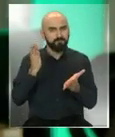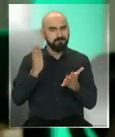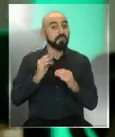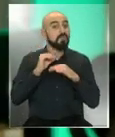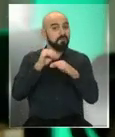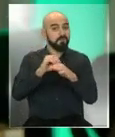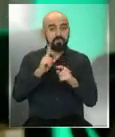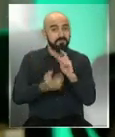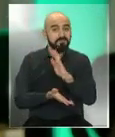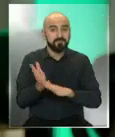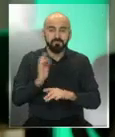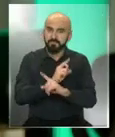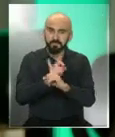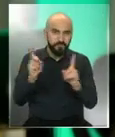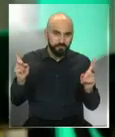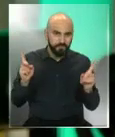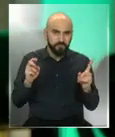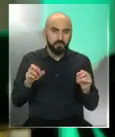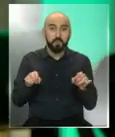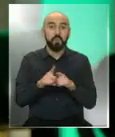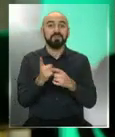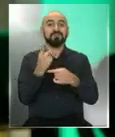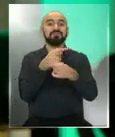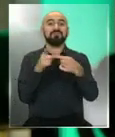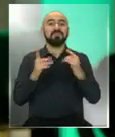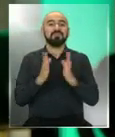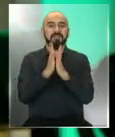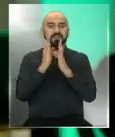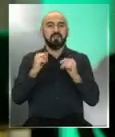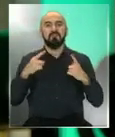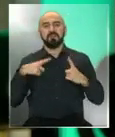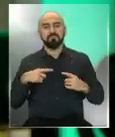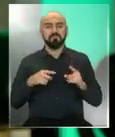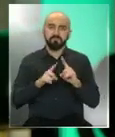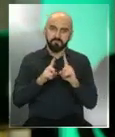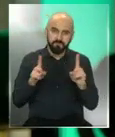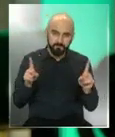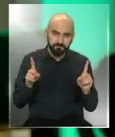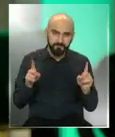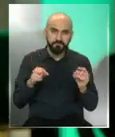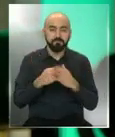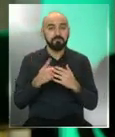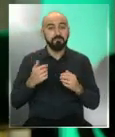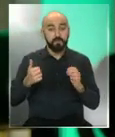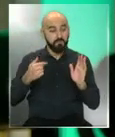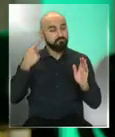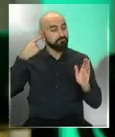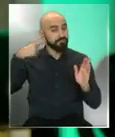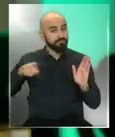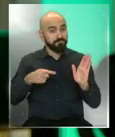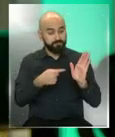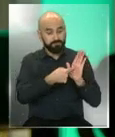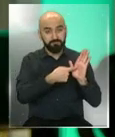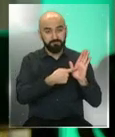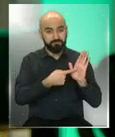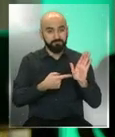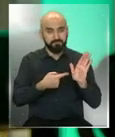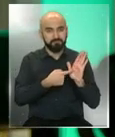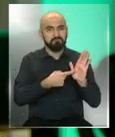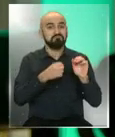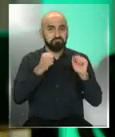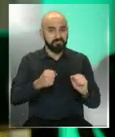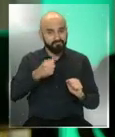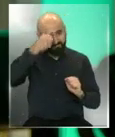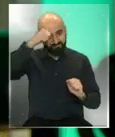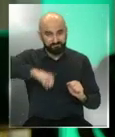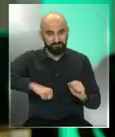a esta segunda vivienda, no tomar Semana Santa como un periodo de vacaciones. El incumplimiento de la norma sanitaria podría llegar a castigos muy altos, ¿sabes? Si esto hay que